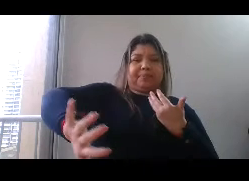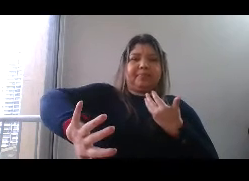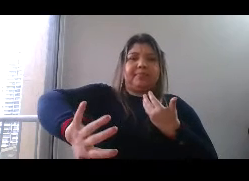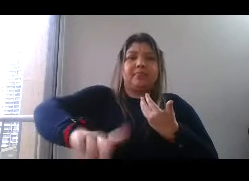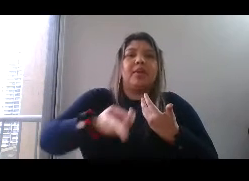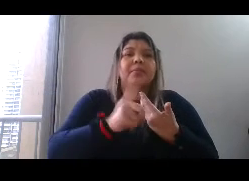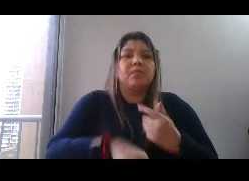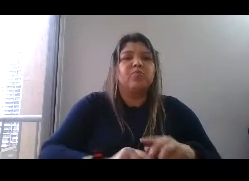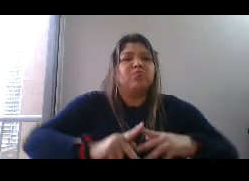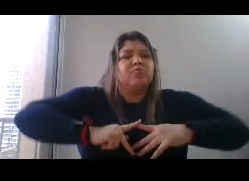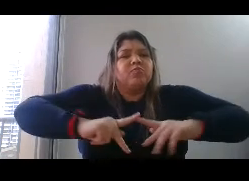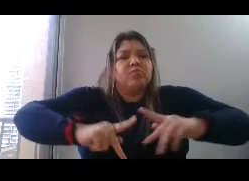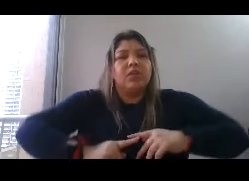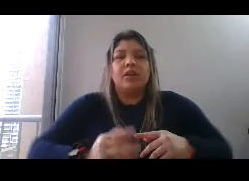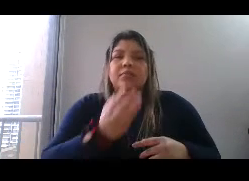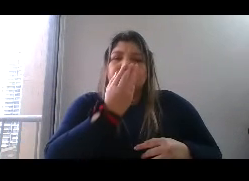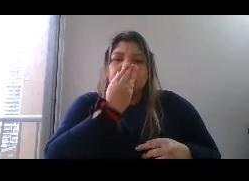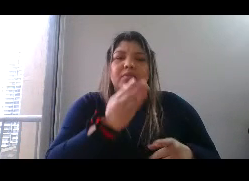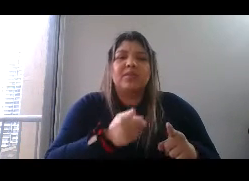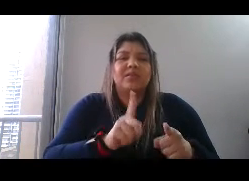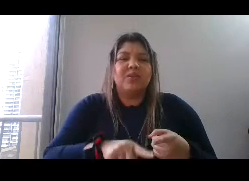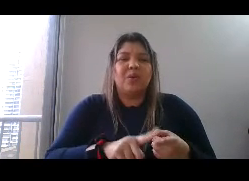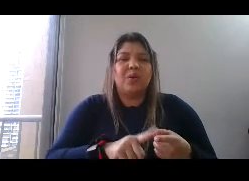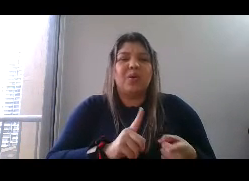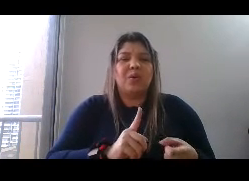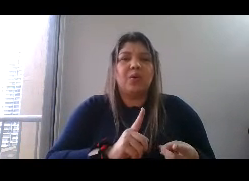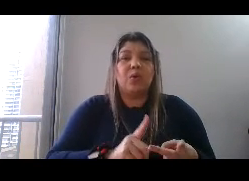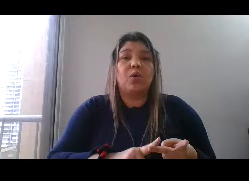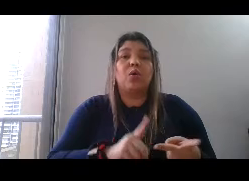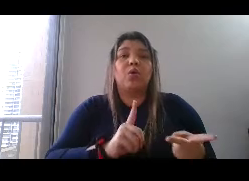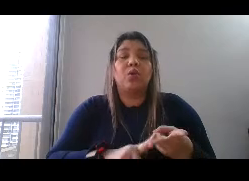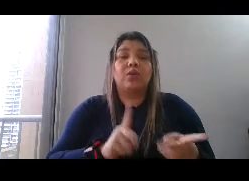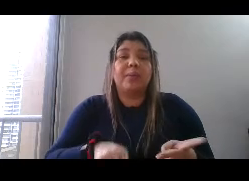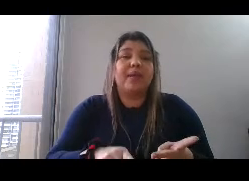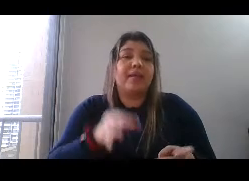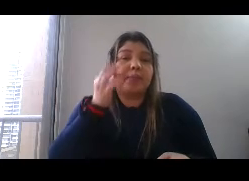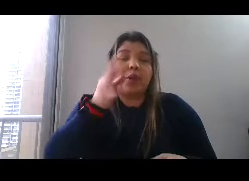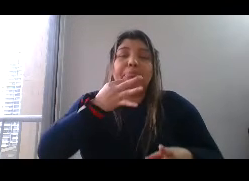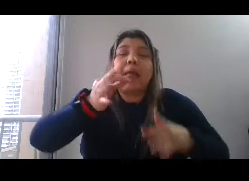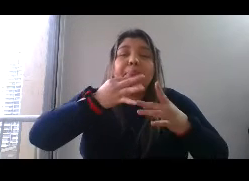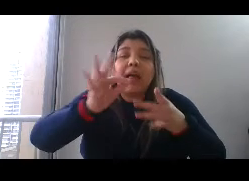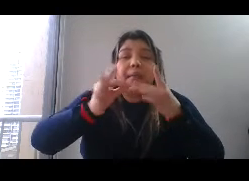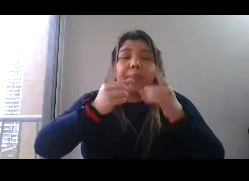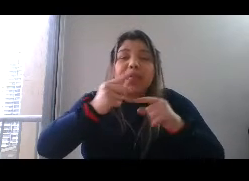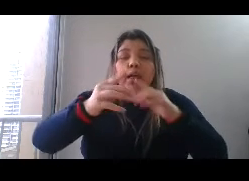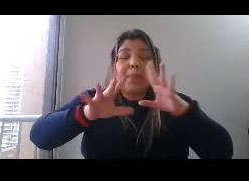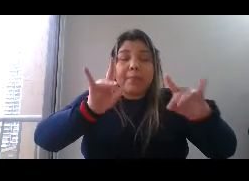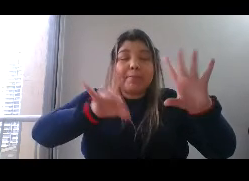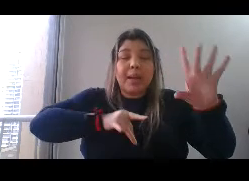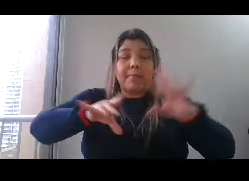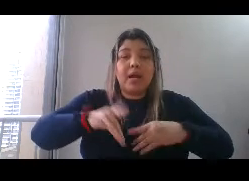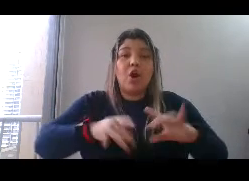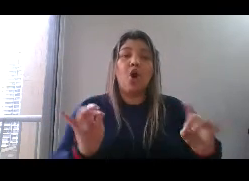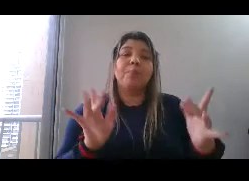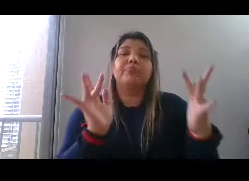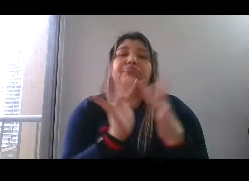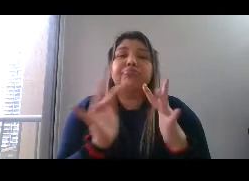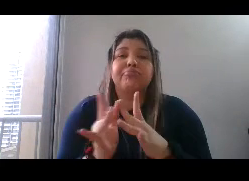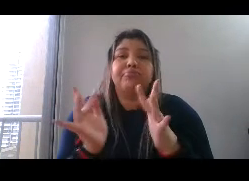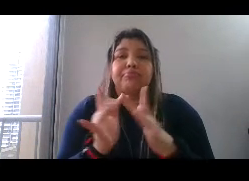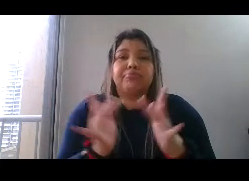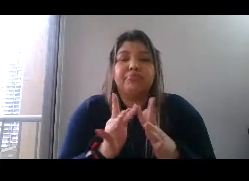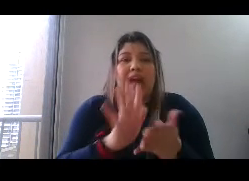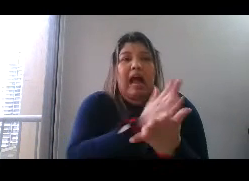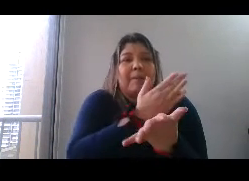respiratorios por gotas, aislamientos por contacto. Eso significa que buscamos la forma